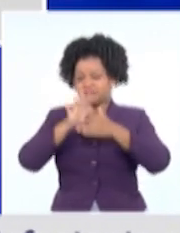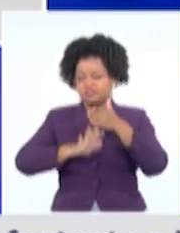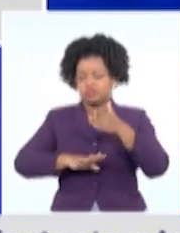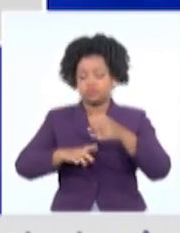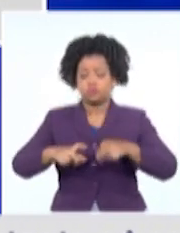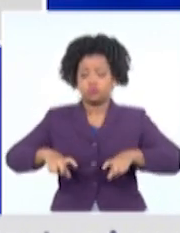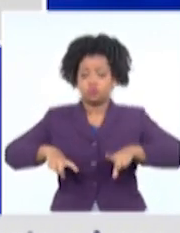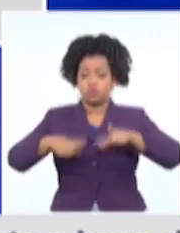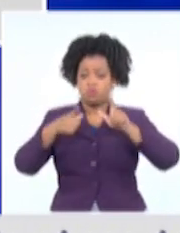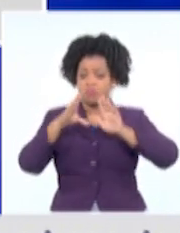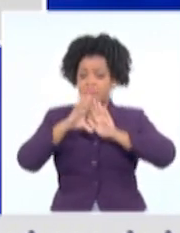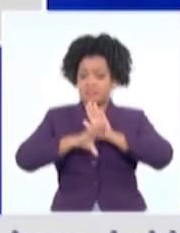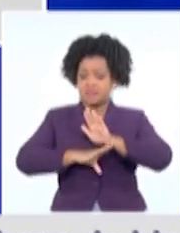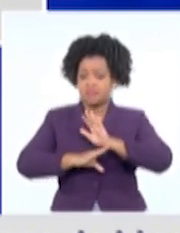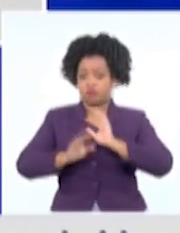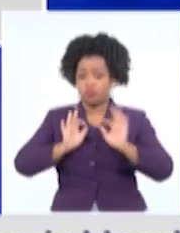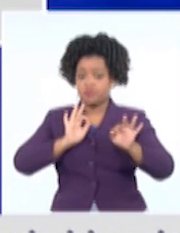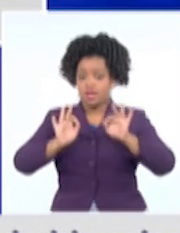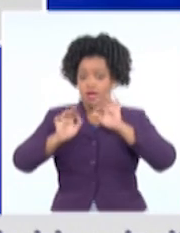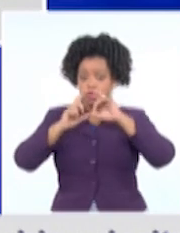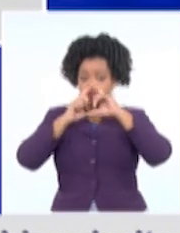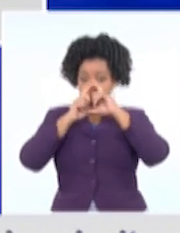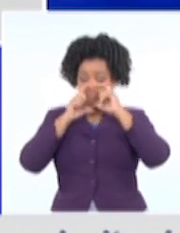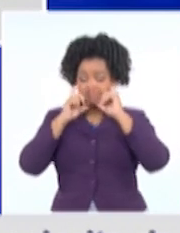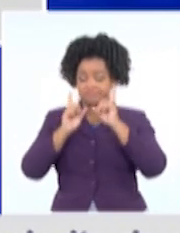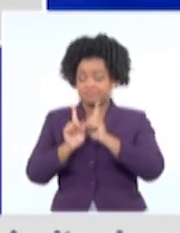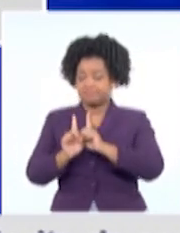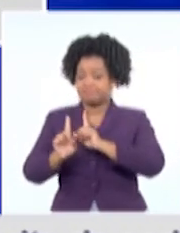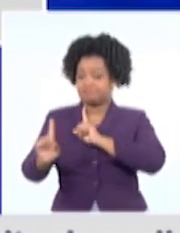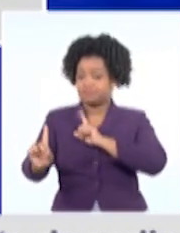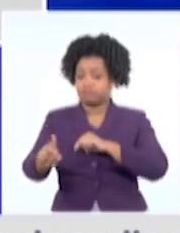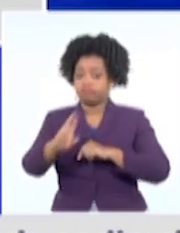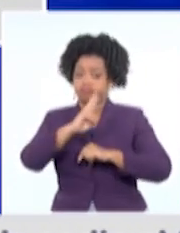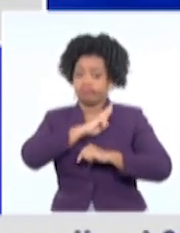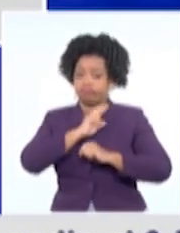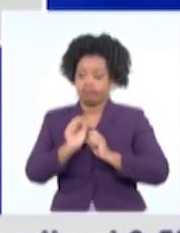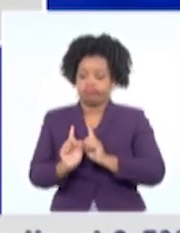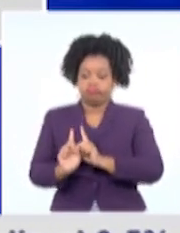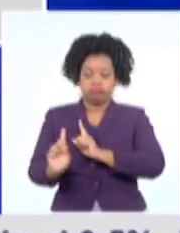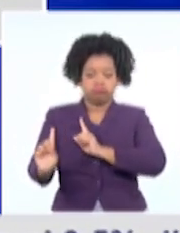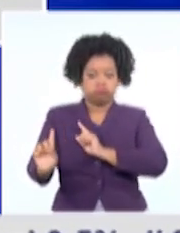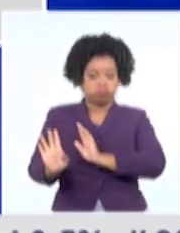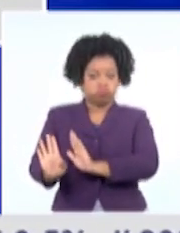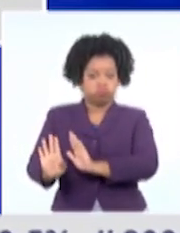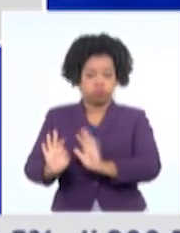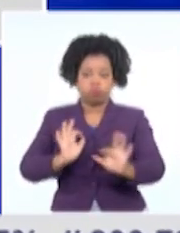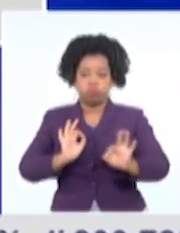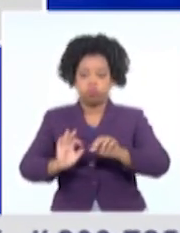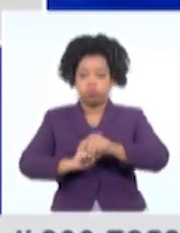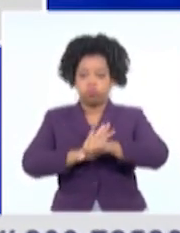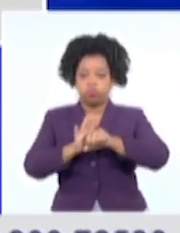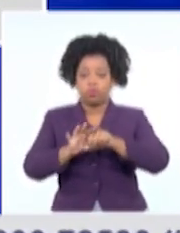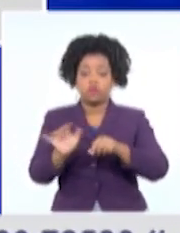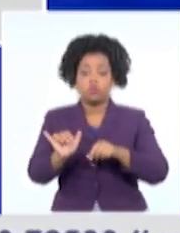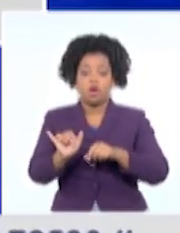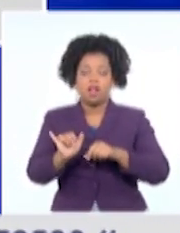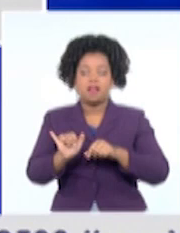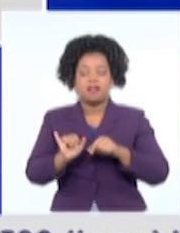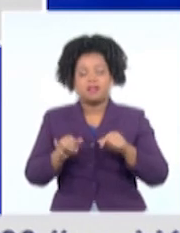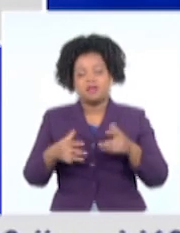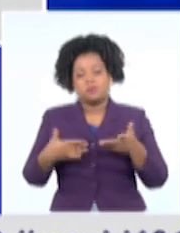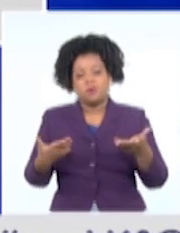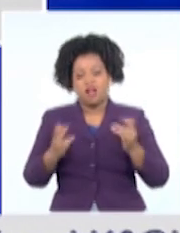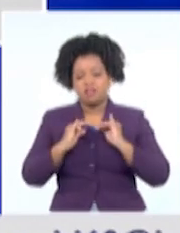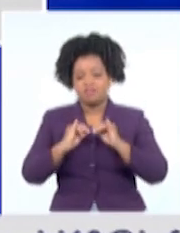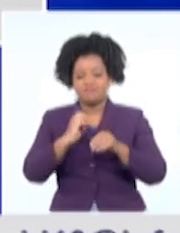la autorresponsabilidad que siempre decimos, la vacunación. Ahí la tienen hasta el día